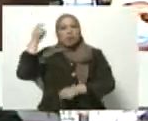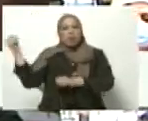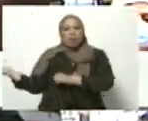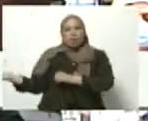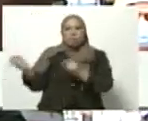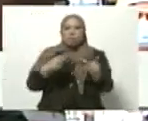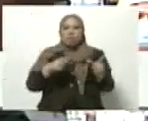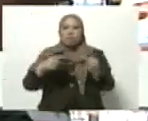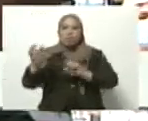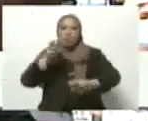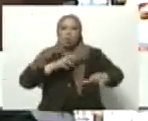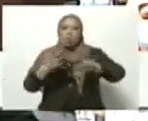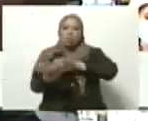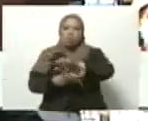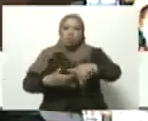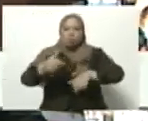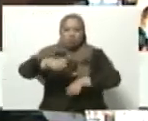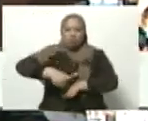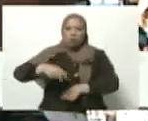Hizo